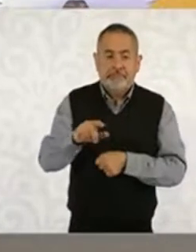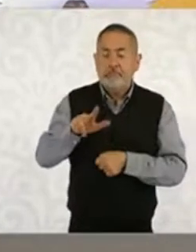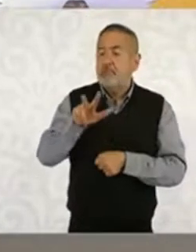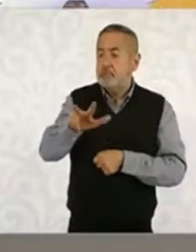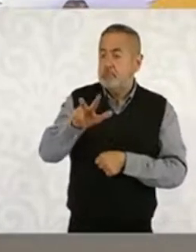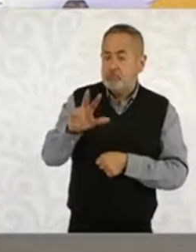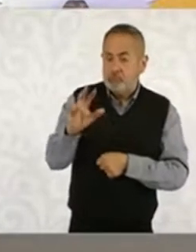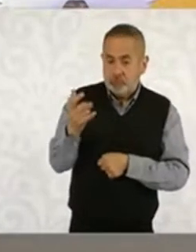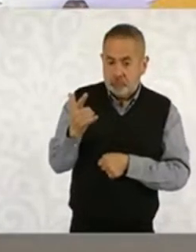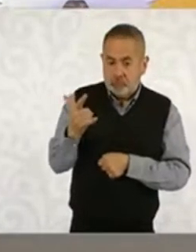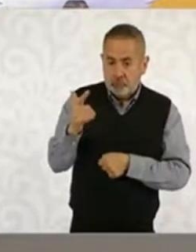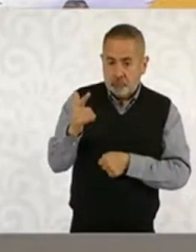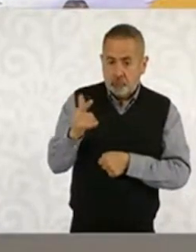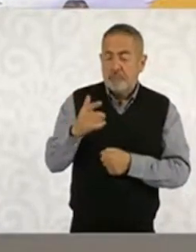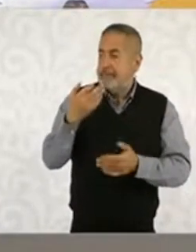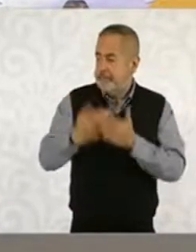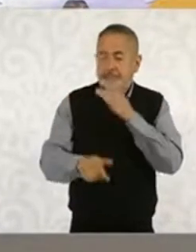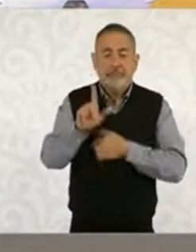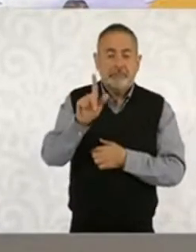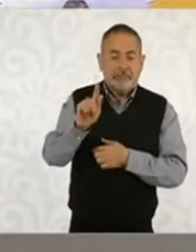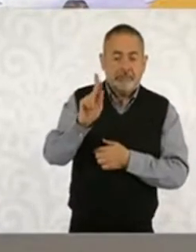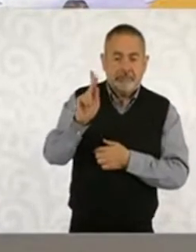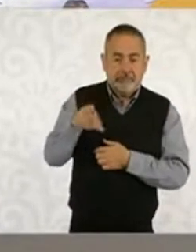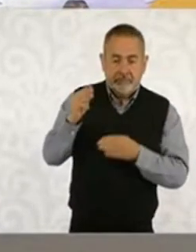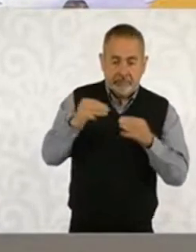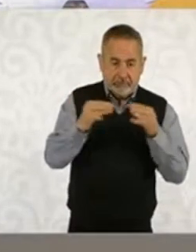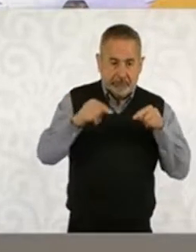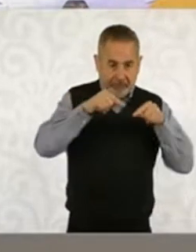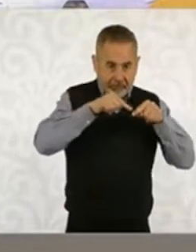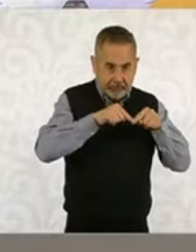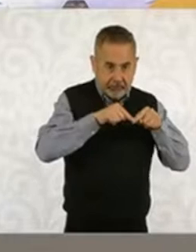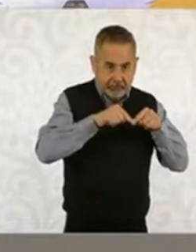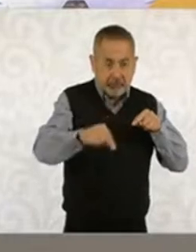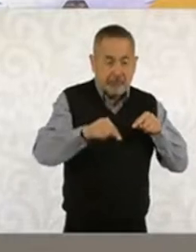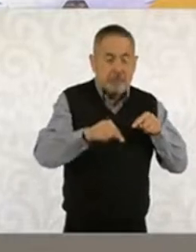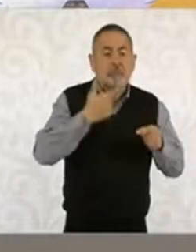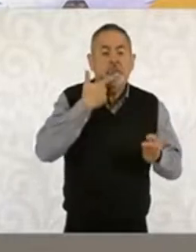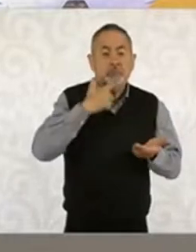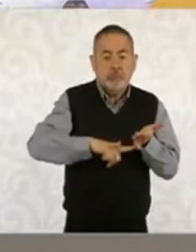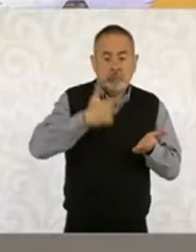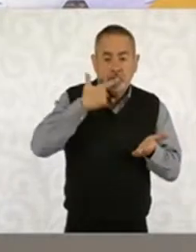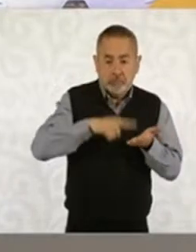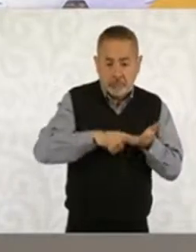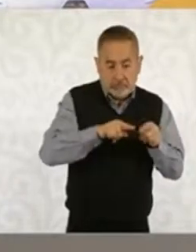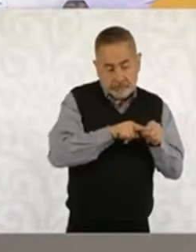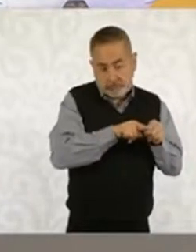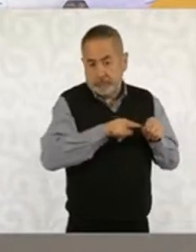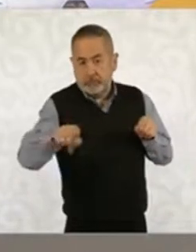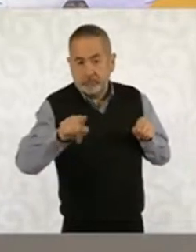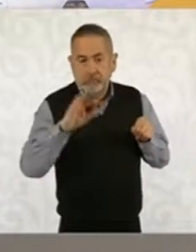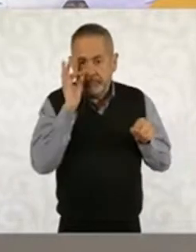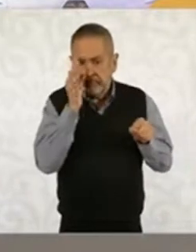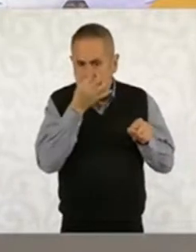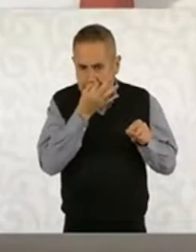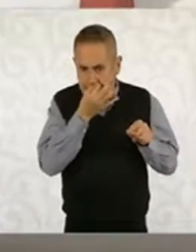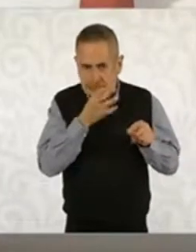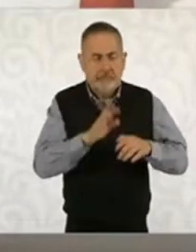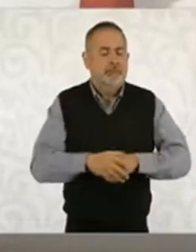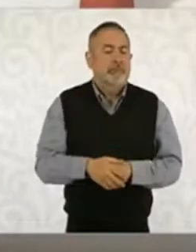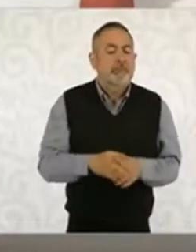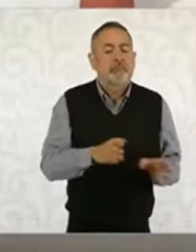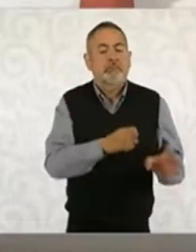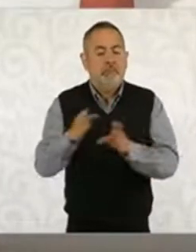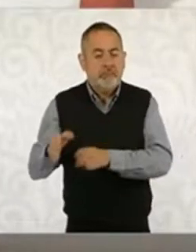la convocatoria de los 70 kilómetros que van desde la entrada de Celaya hasta Irapuato. Tren